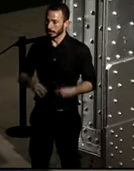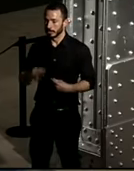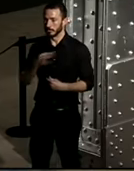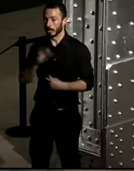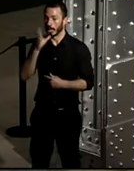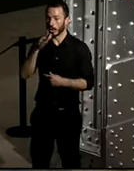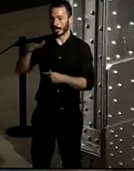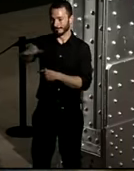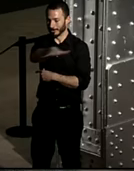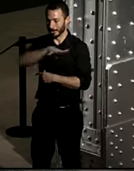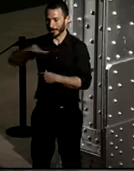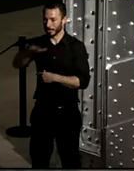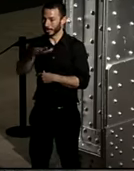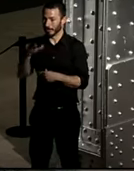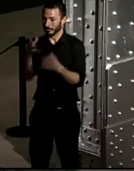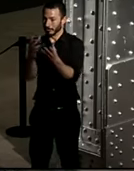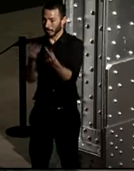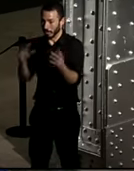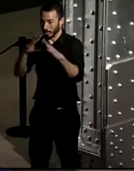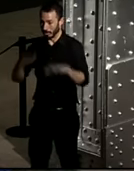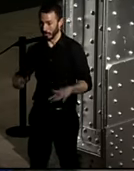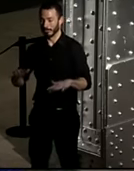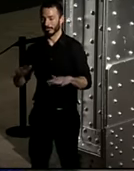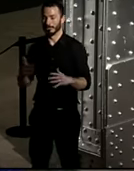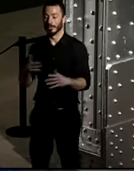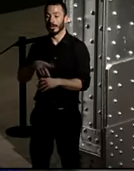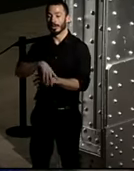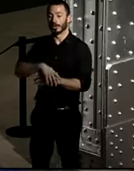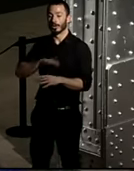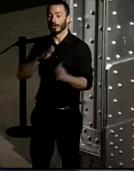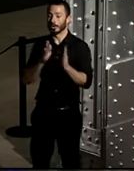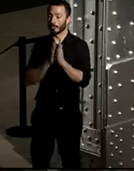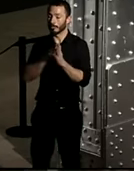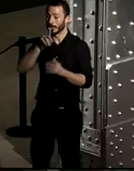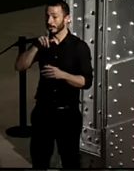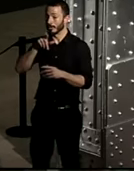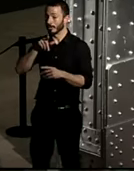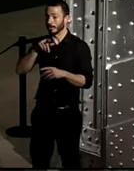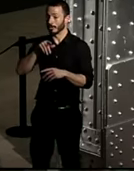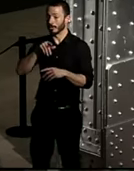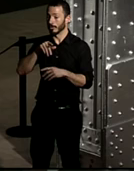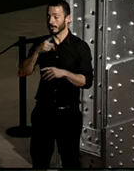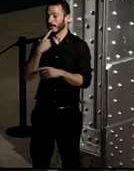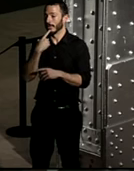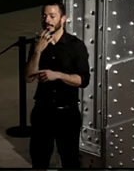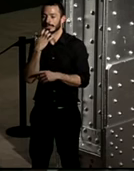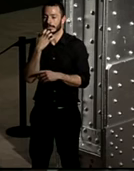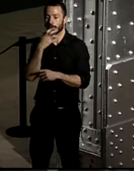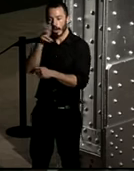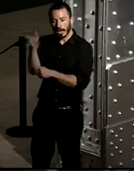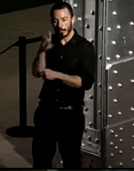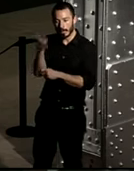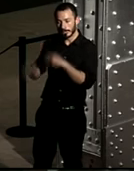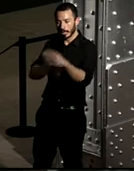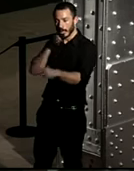Twitter un compañero si ahora mismo os gustaría coger una cámara y plantaros en los escenarios de la tragedia para rodar